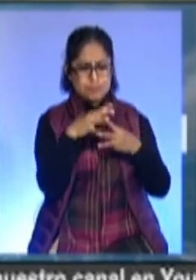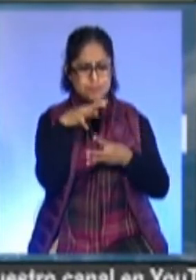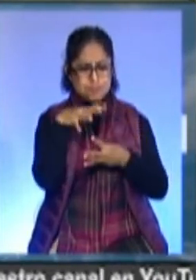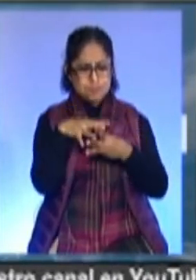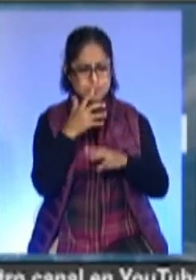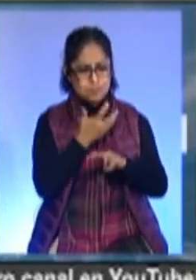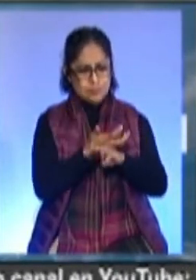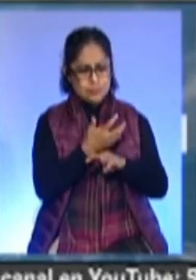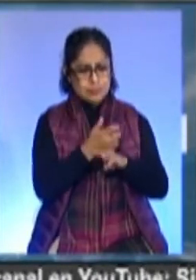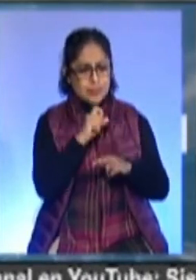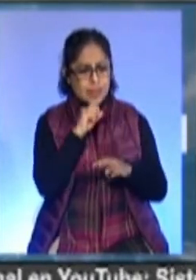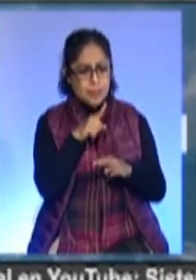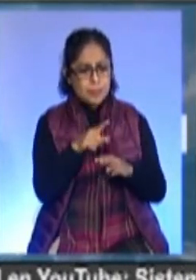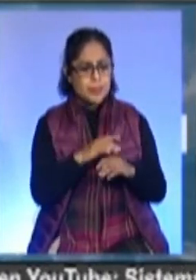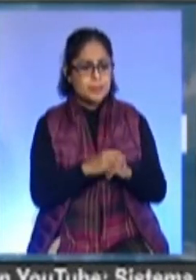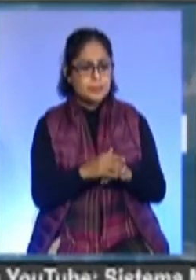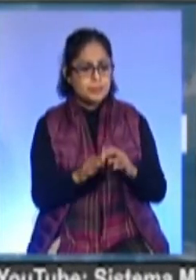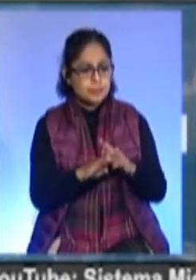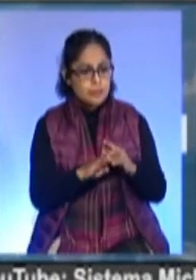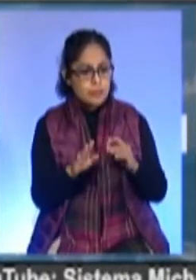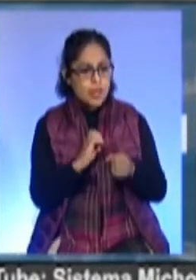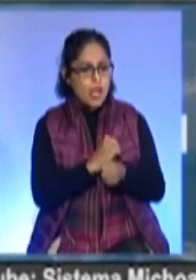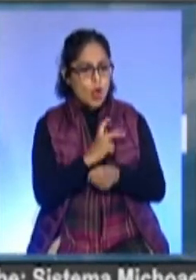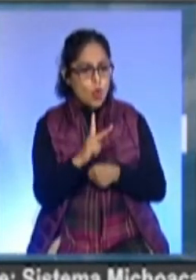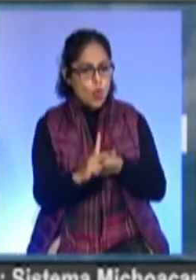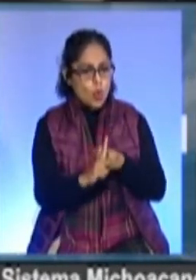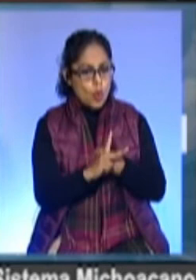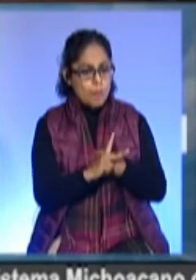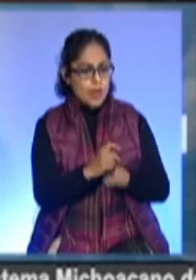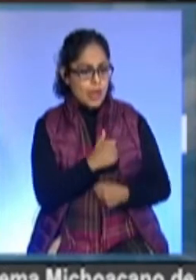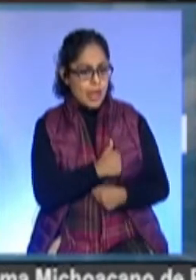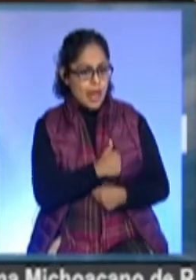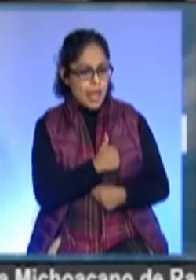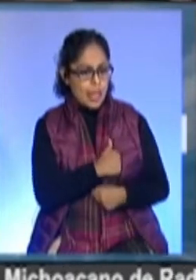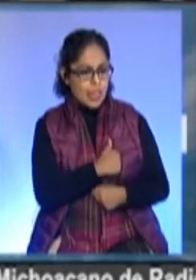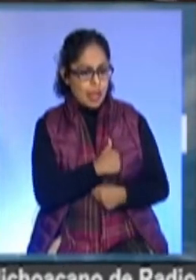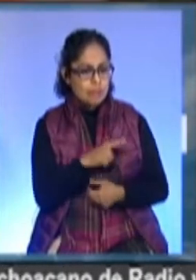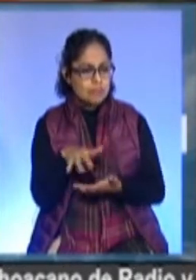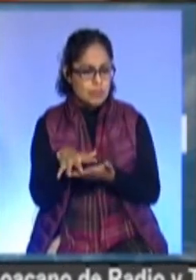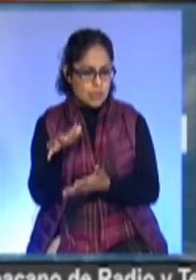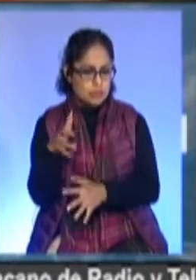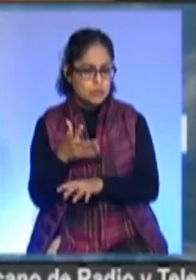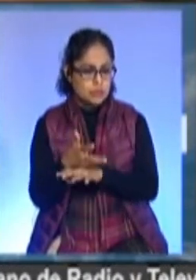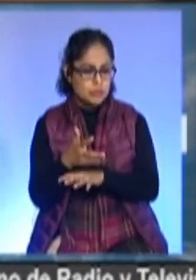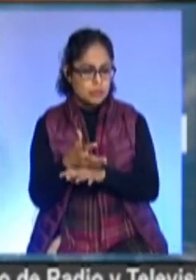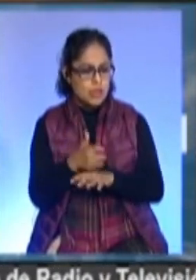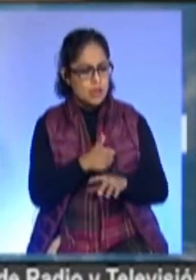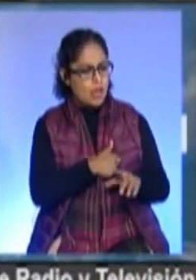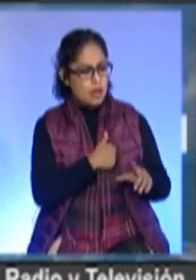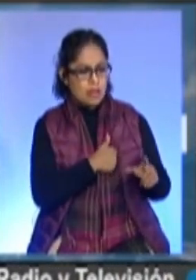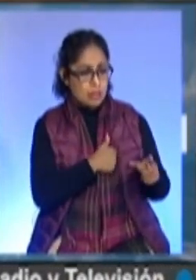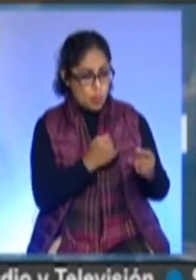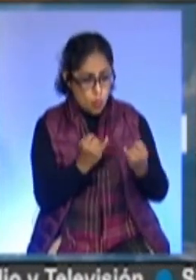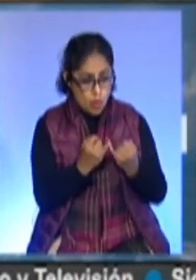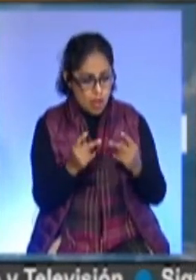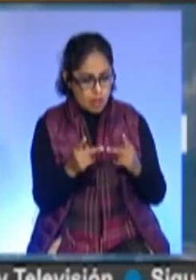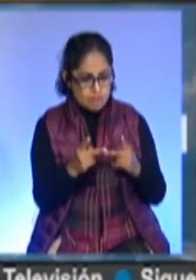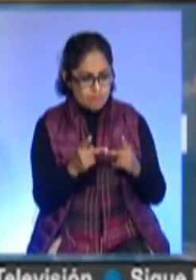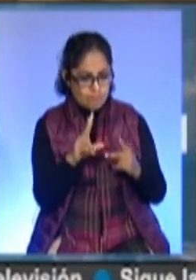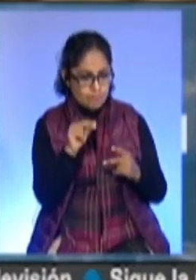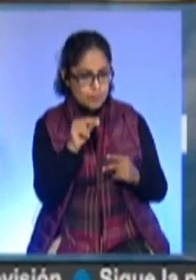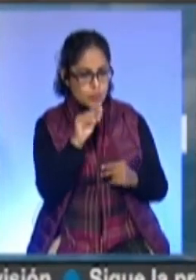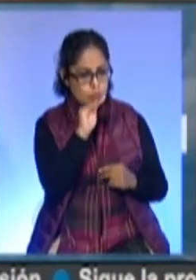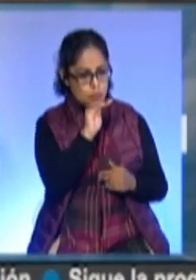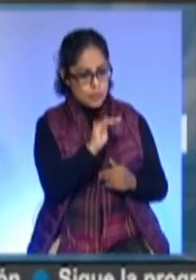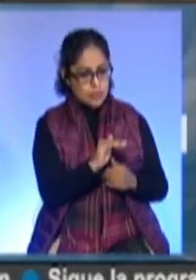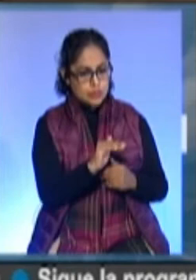Estados Unidos. También tenemos migración en Europa o en Canadá, pero no es la misma, obviamente no es la misma proporción, pero por supuesto